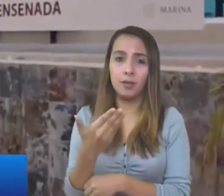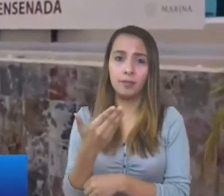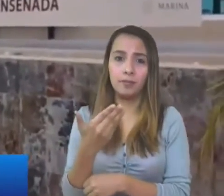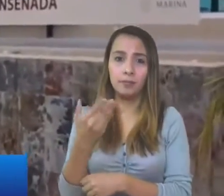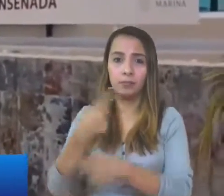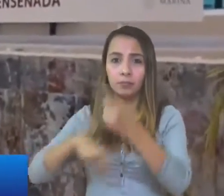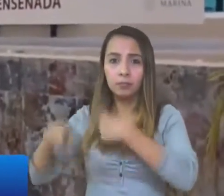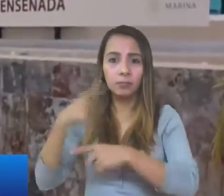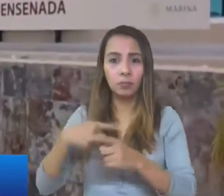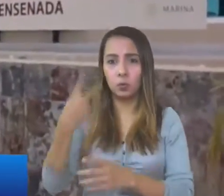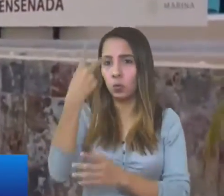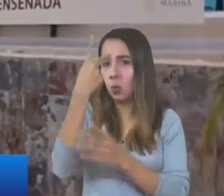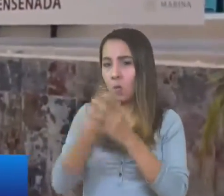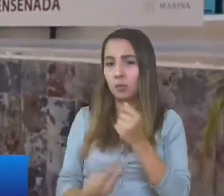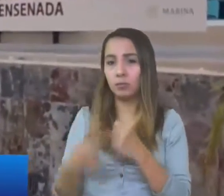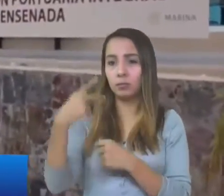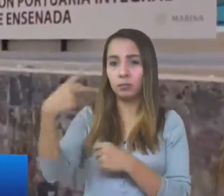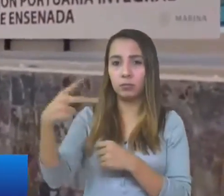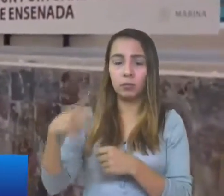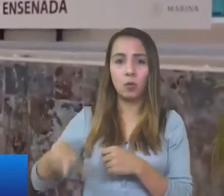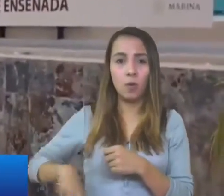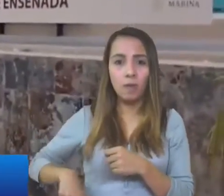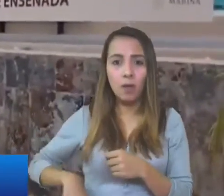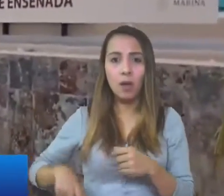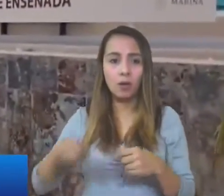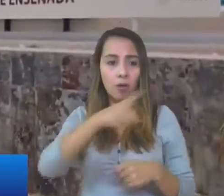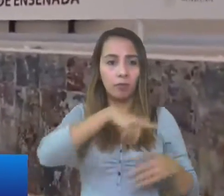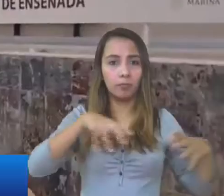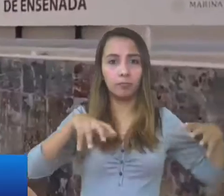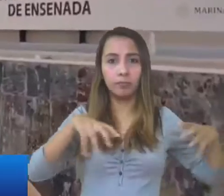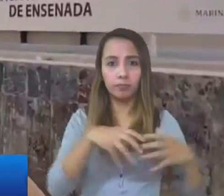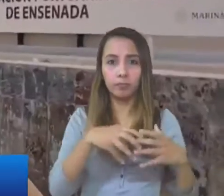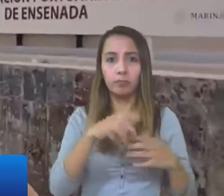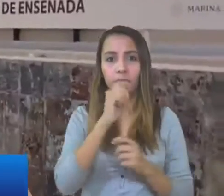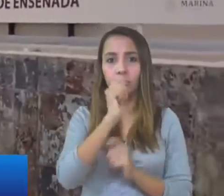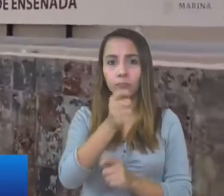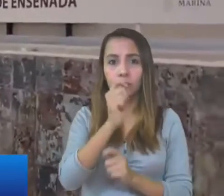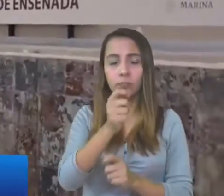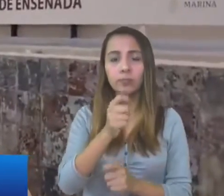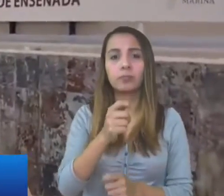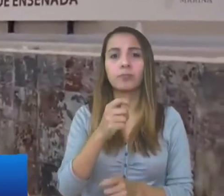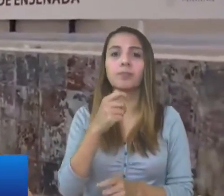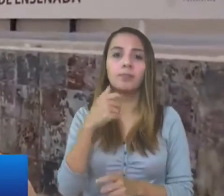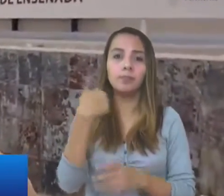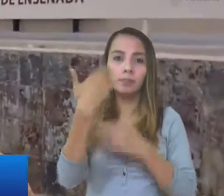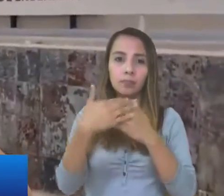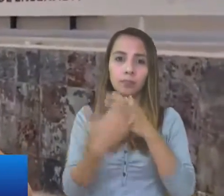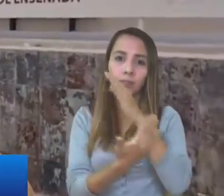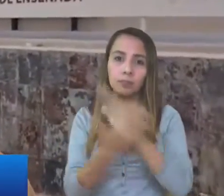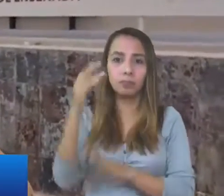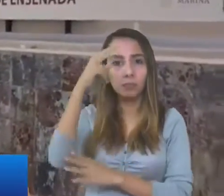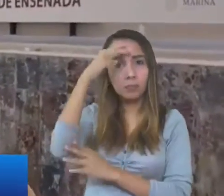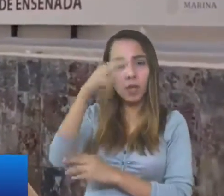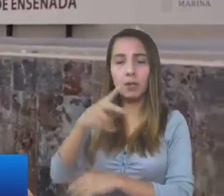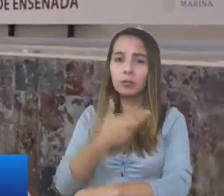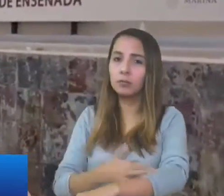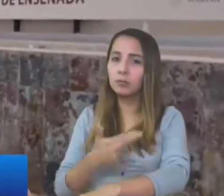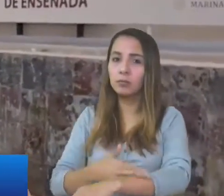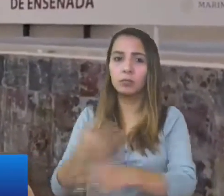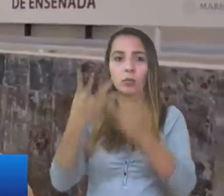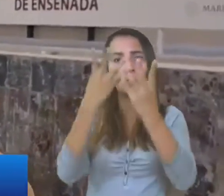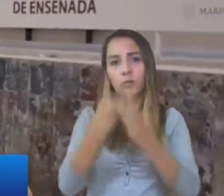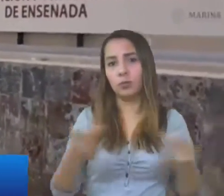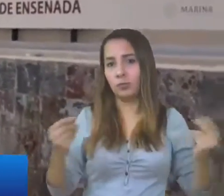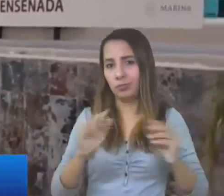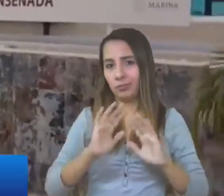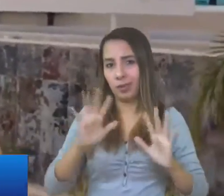ambas partes, afectados y la administración portuaria, y irnos a México a que le demos carpetazo ya por fin a eso. La cuestión